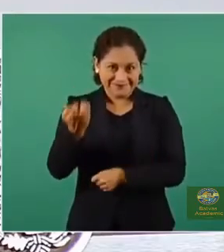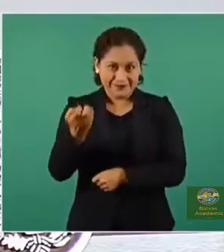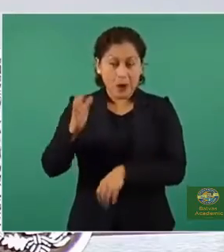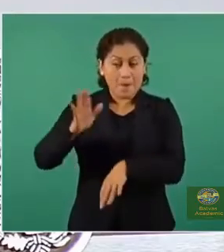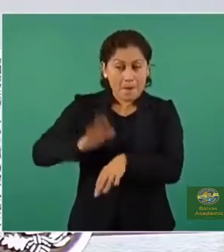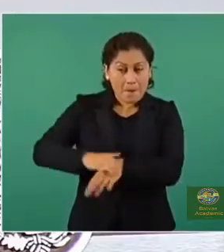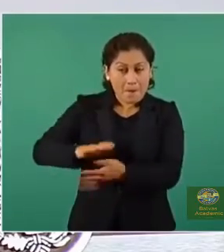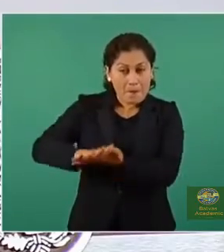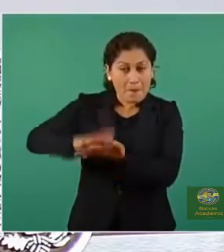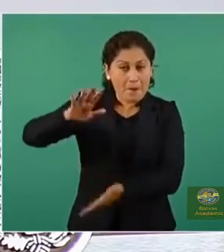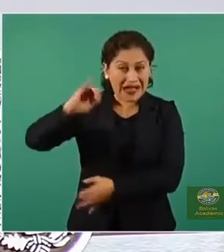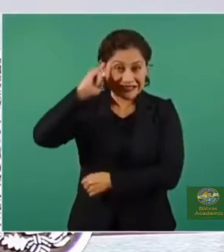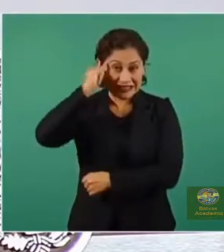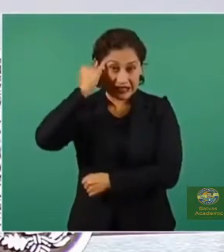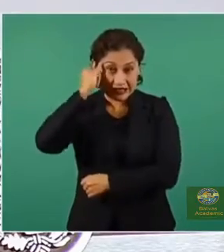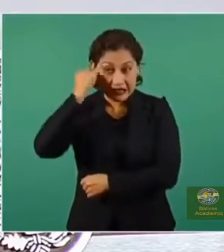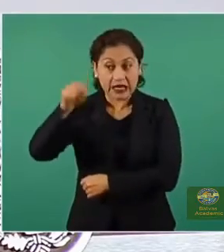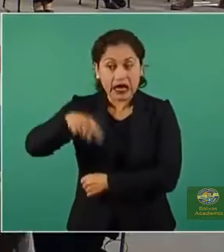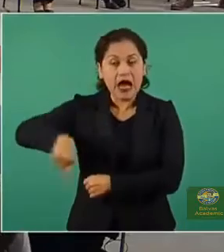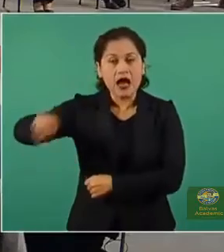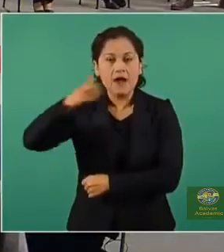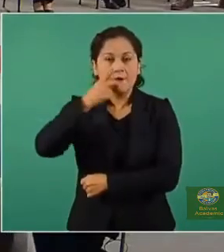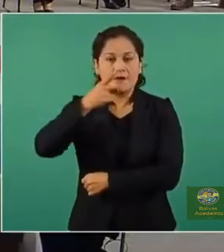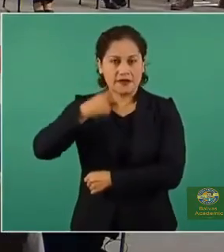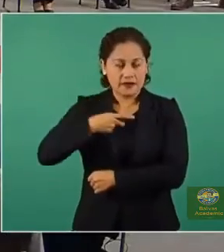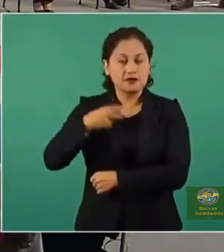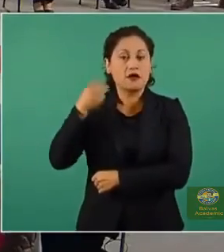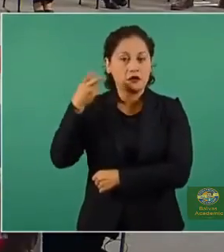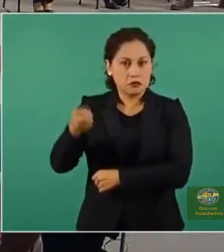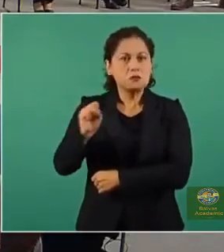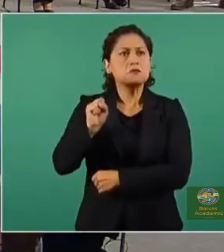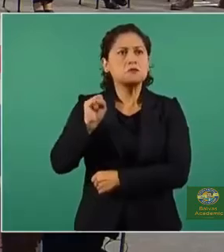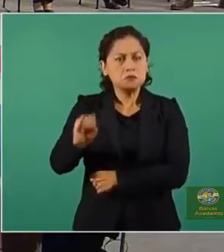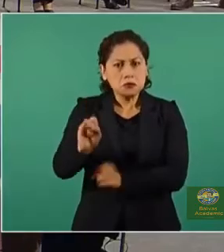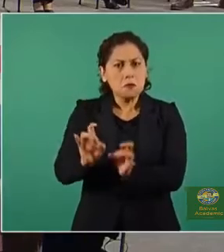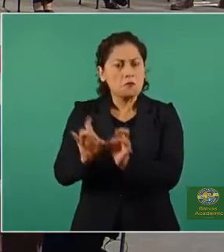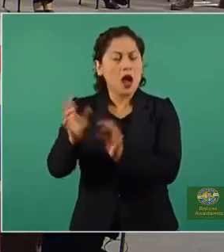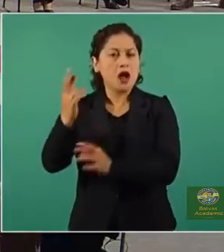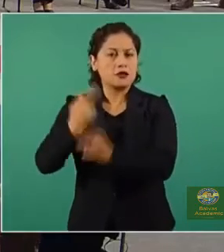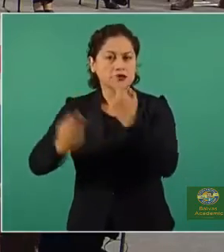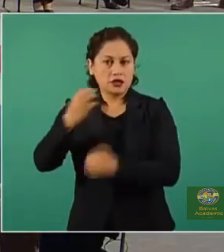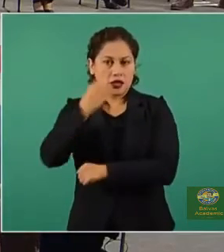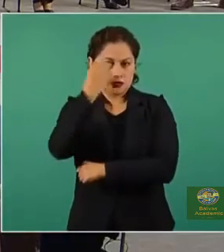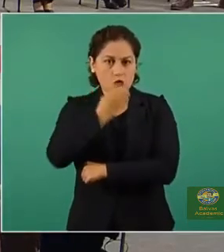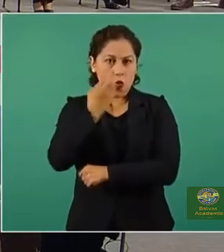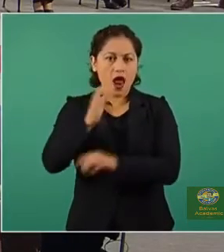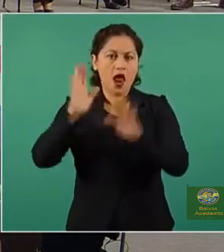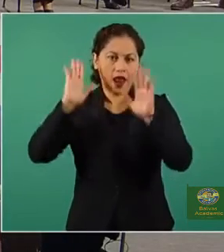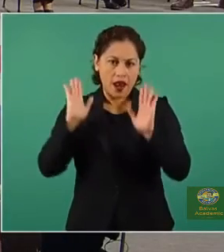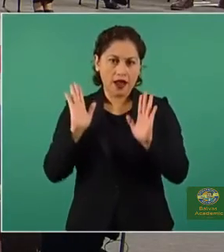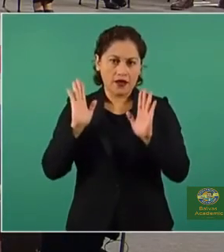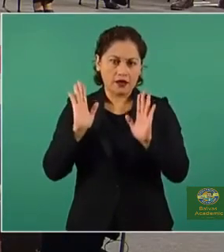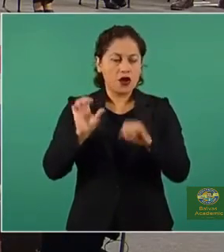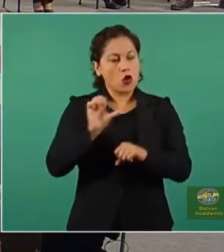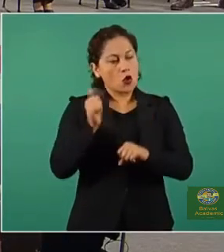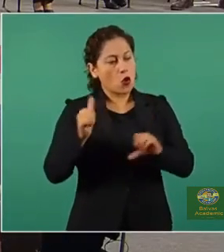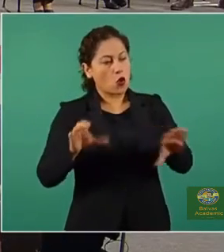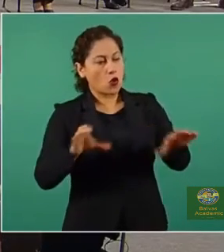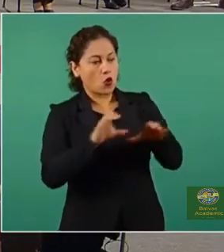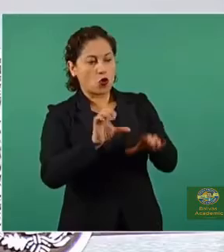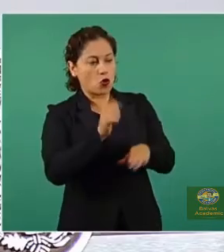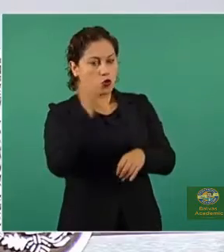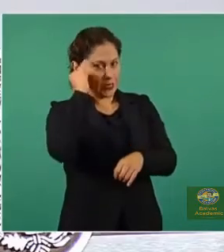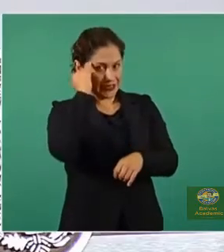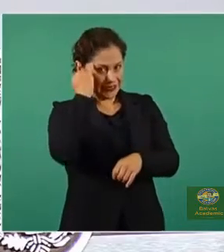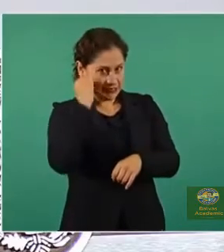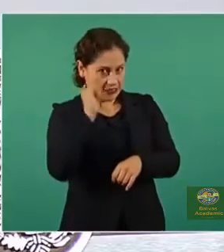que refirieron que en algún momento regresaron a la escuela, más que los niños y las niñas que no tienen